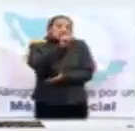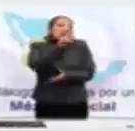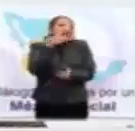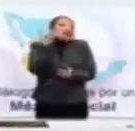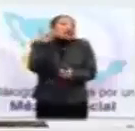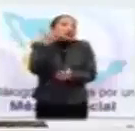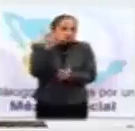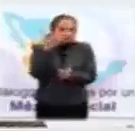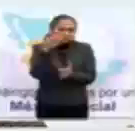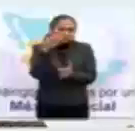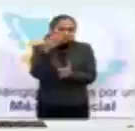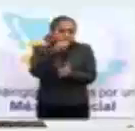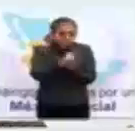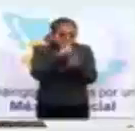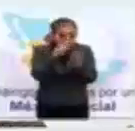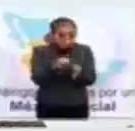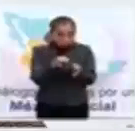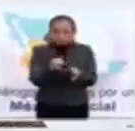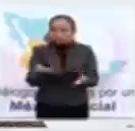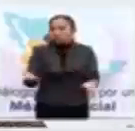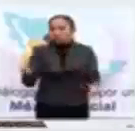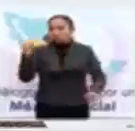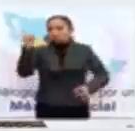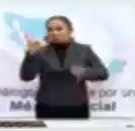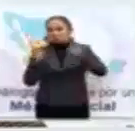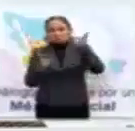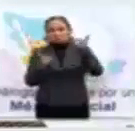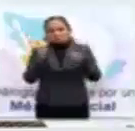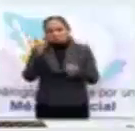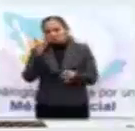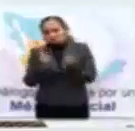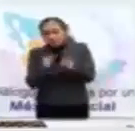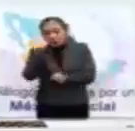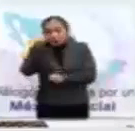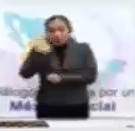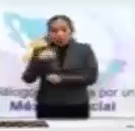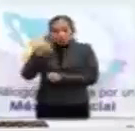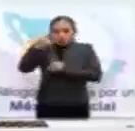etcétera, no es una ley. Que